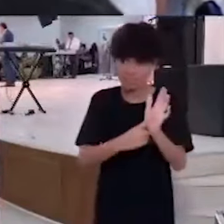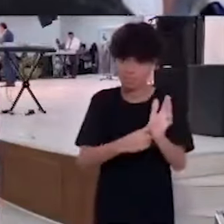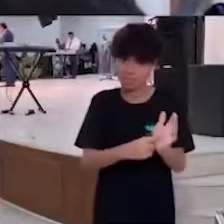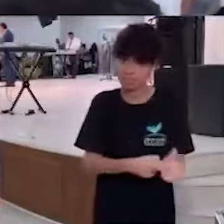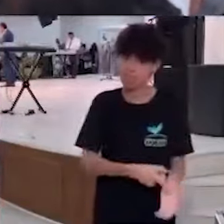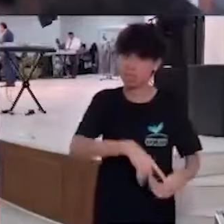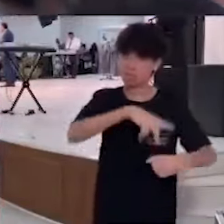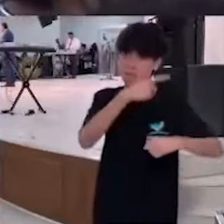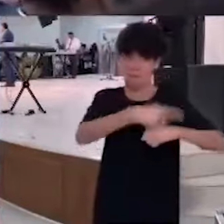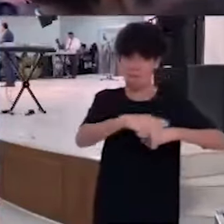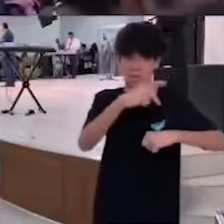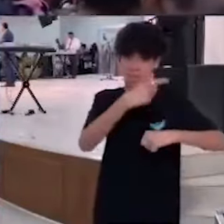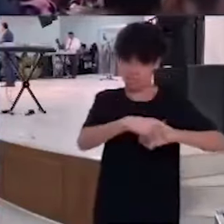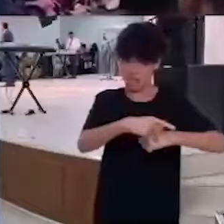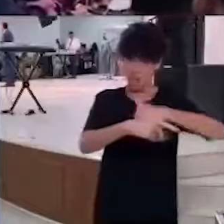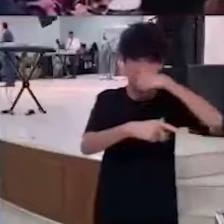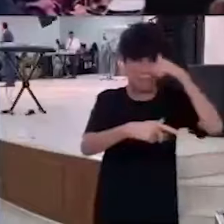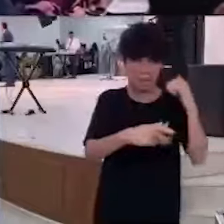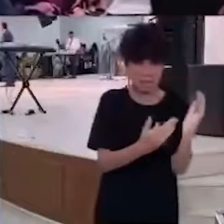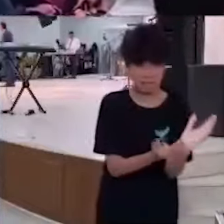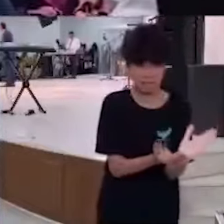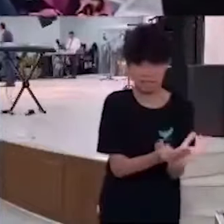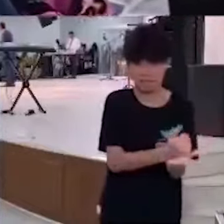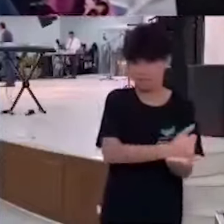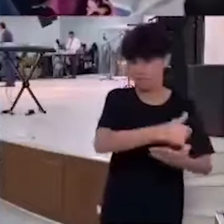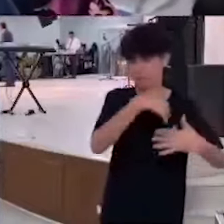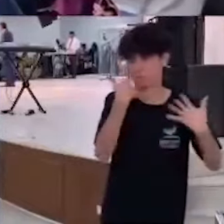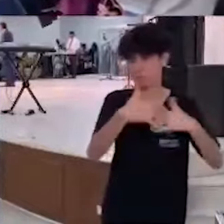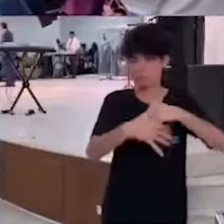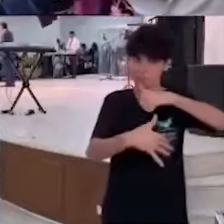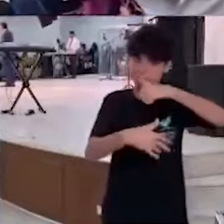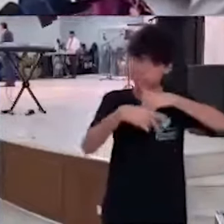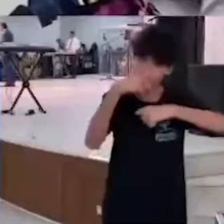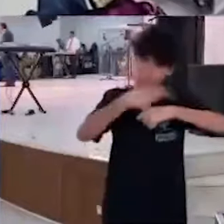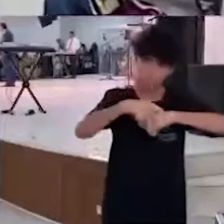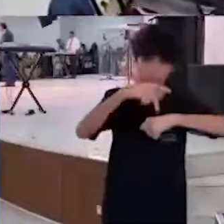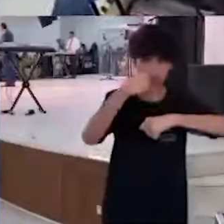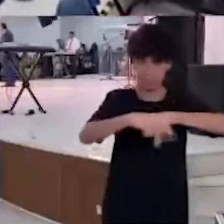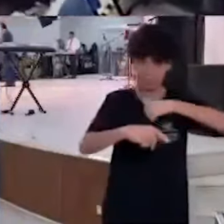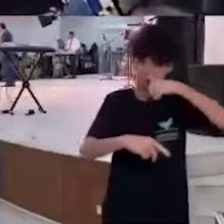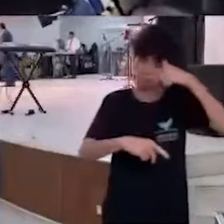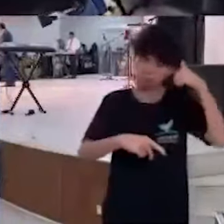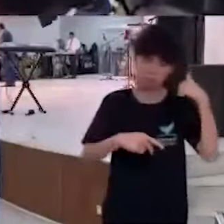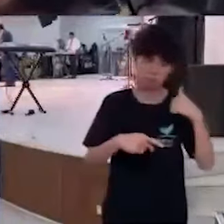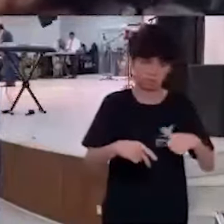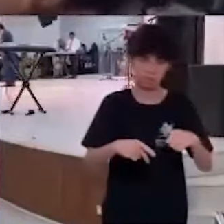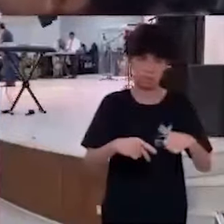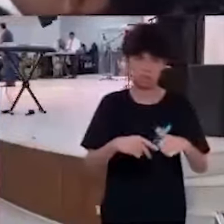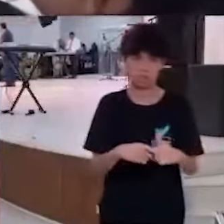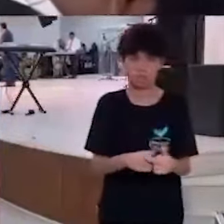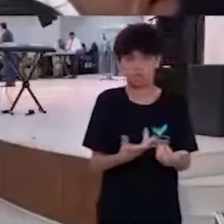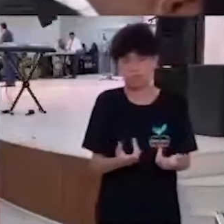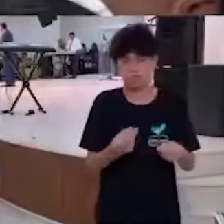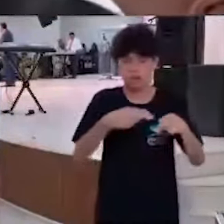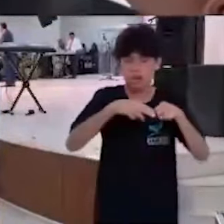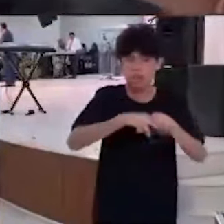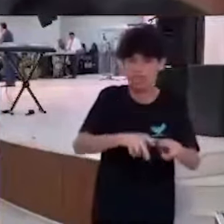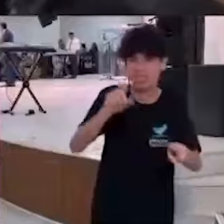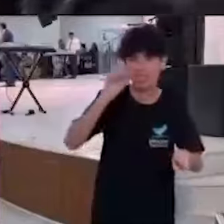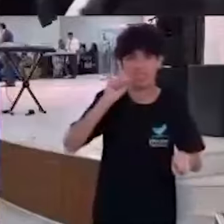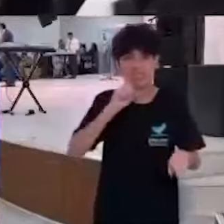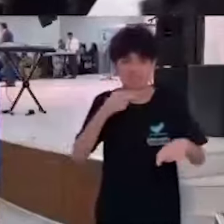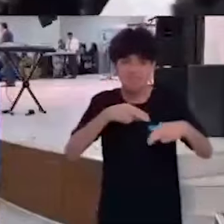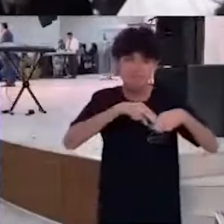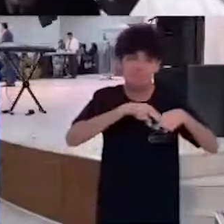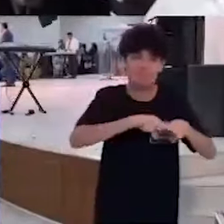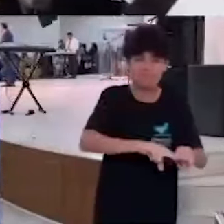de este pecado descuidado, que es el pecado de la inmoralidad sexual, el pecado del adulterio, el pecado de